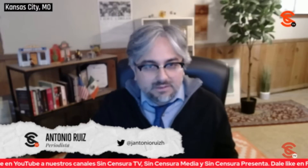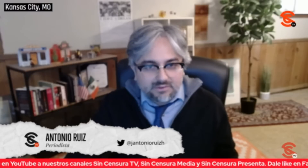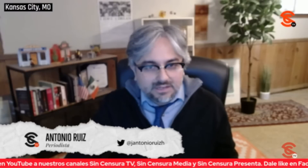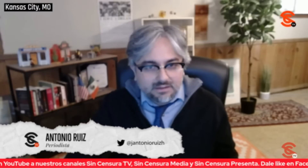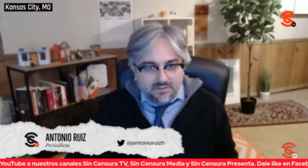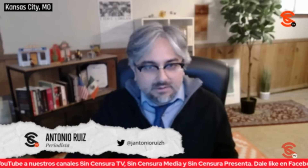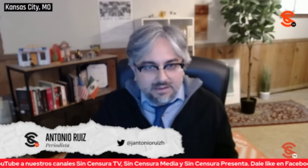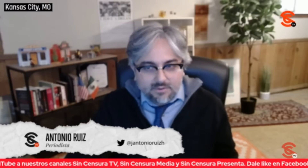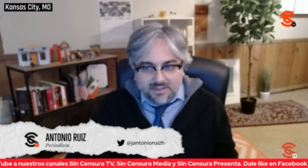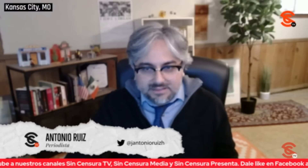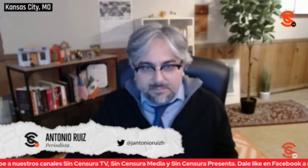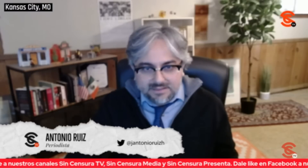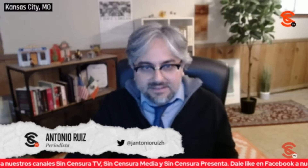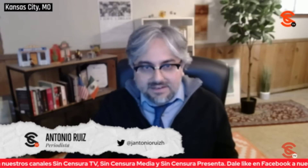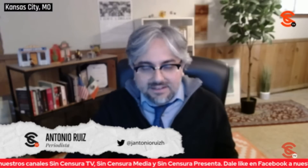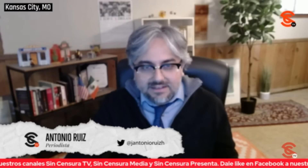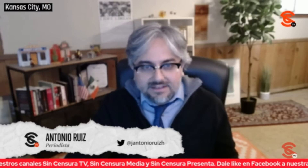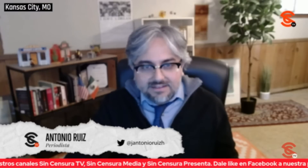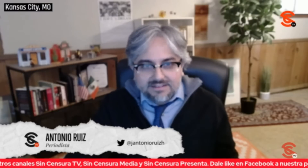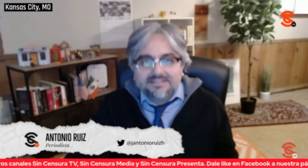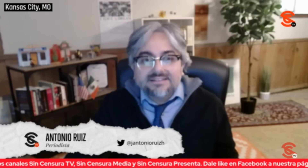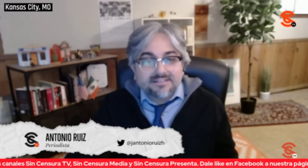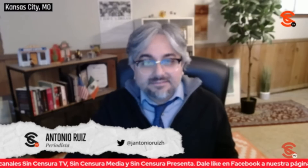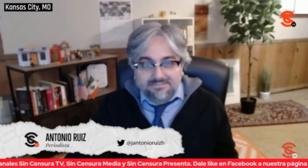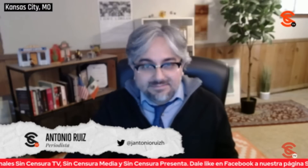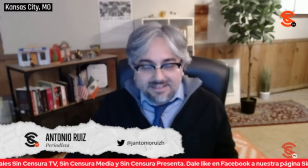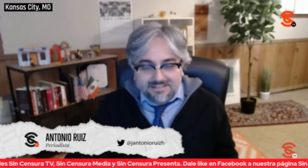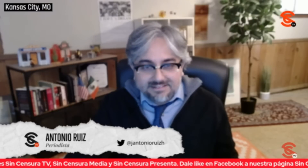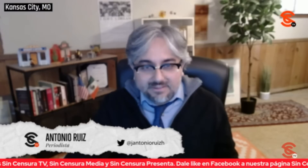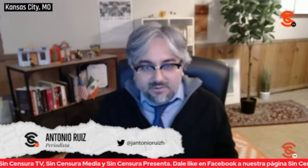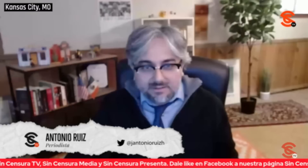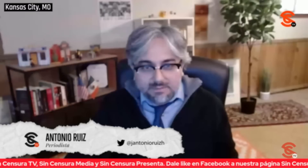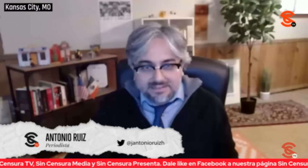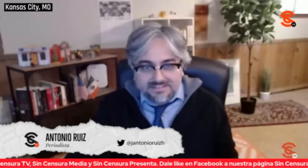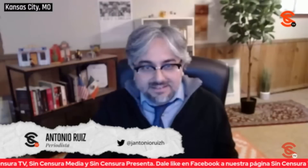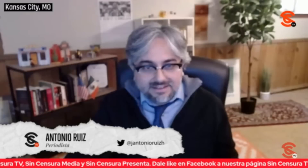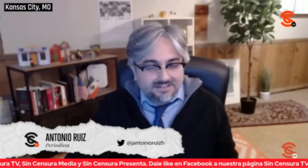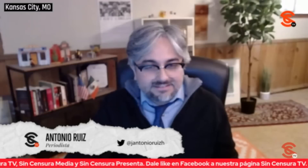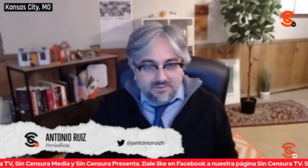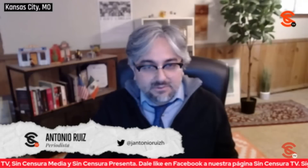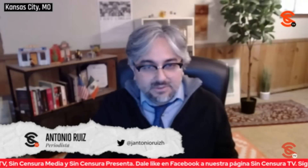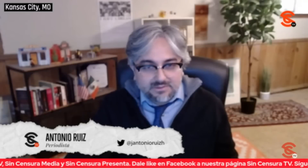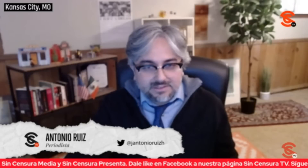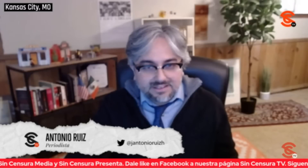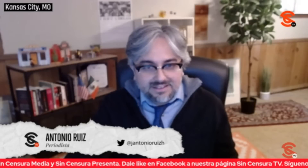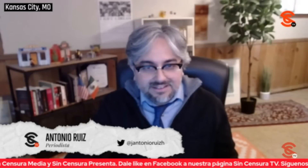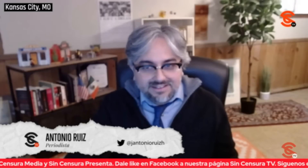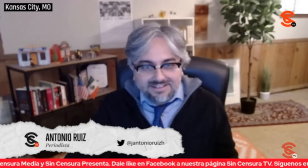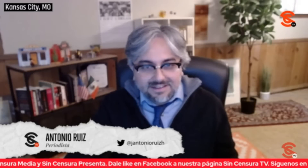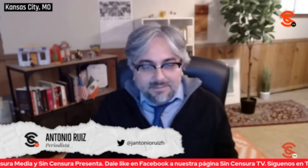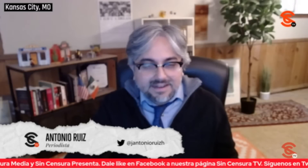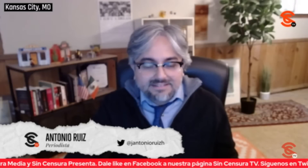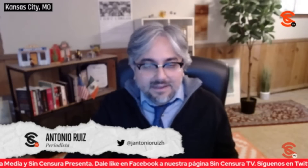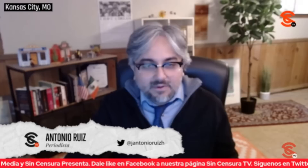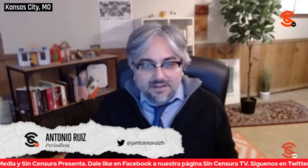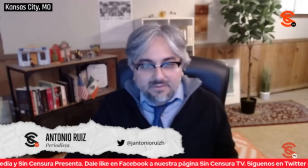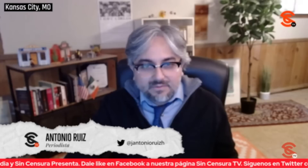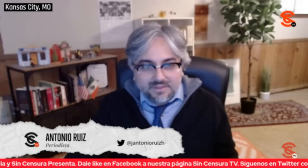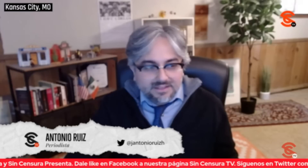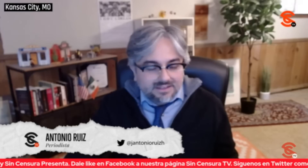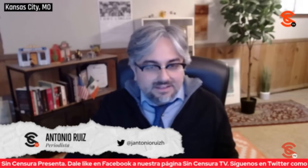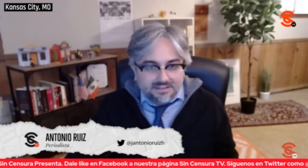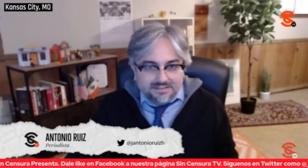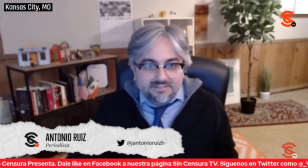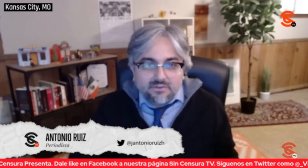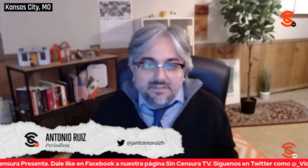más información. Vamos a hablar ahora también de ese legislador del parche acá en Estados Unidos que amenaza ahora